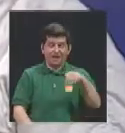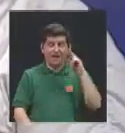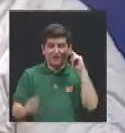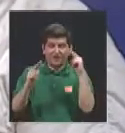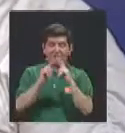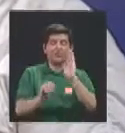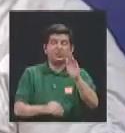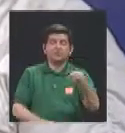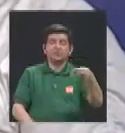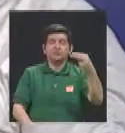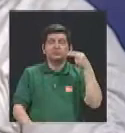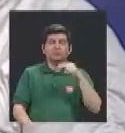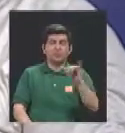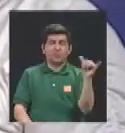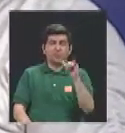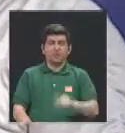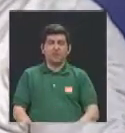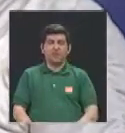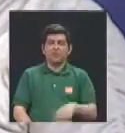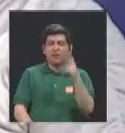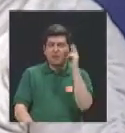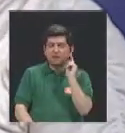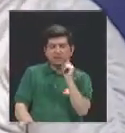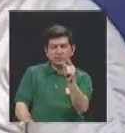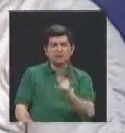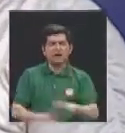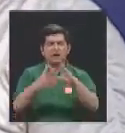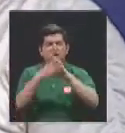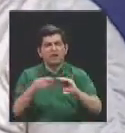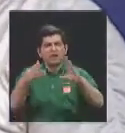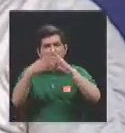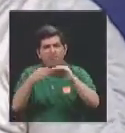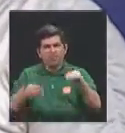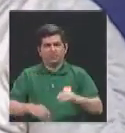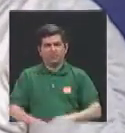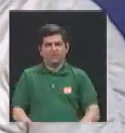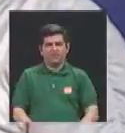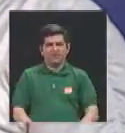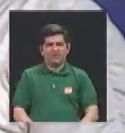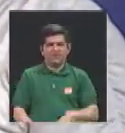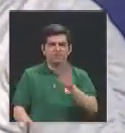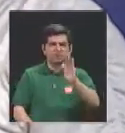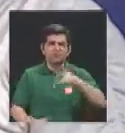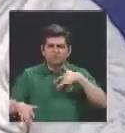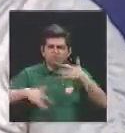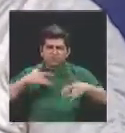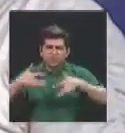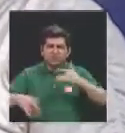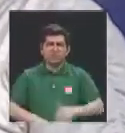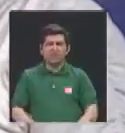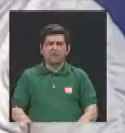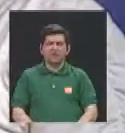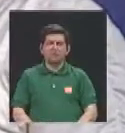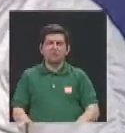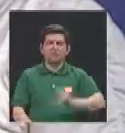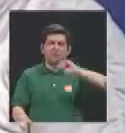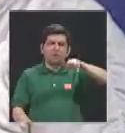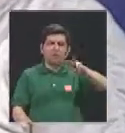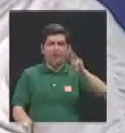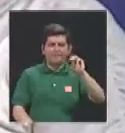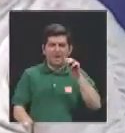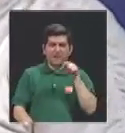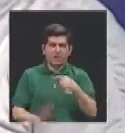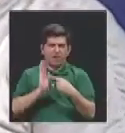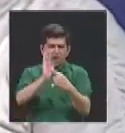porque estamos conociendo su historia y además estamos escuchándolo a usted que nos comente sobre su sentimiento de que Juan